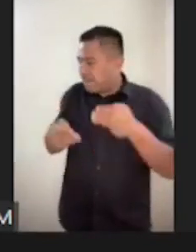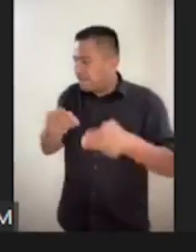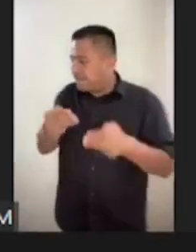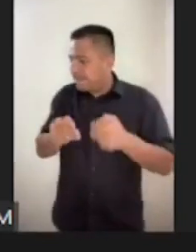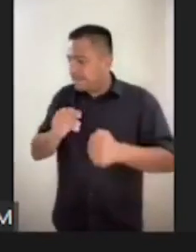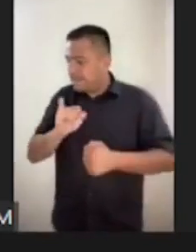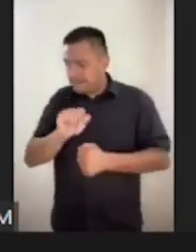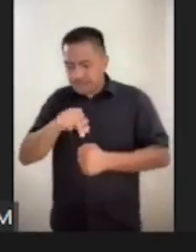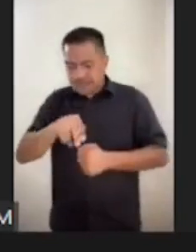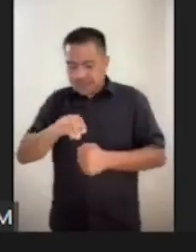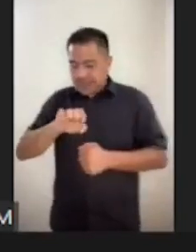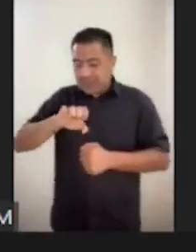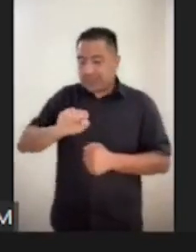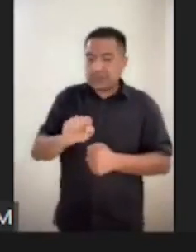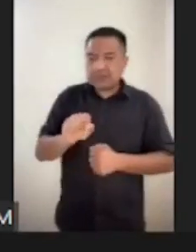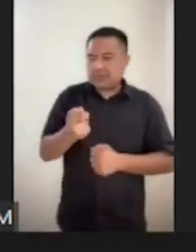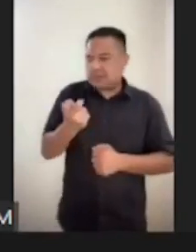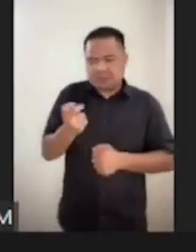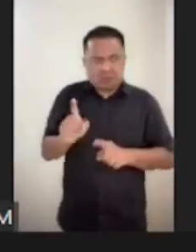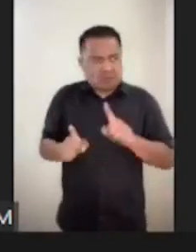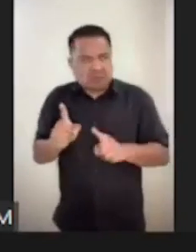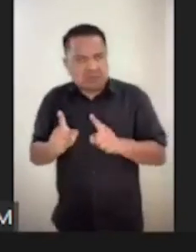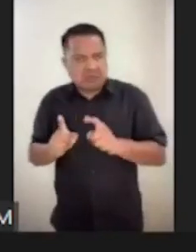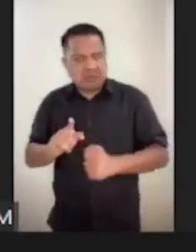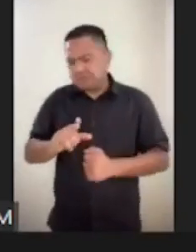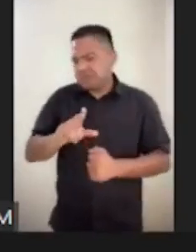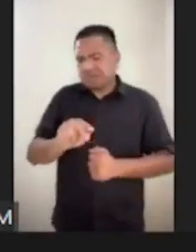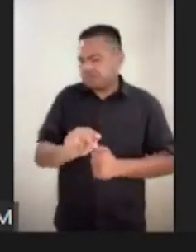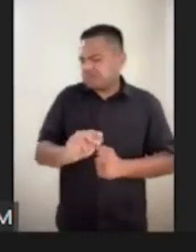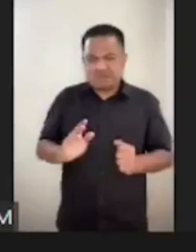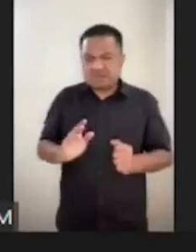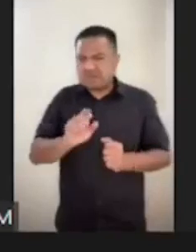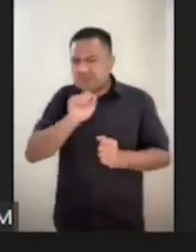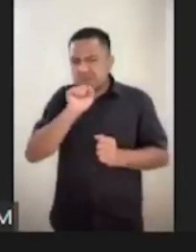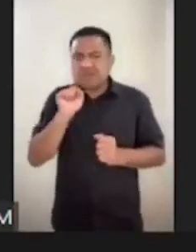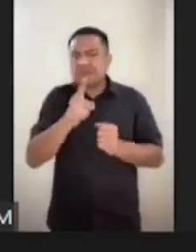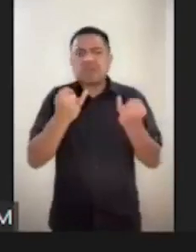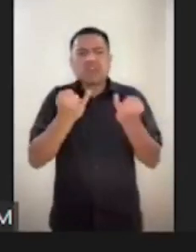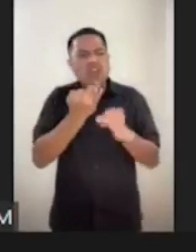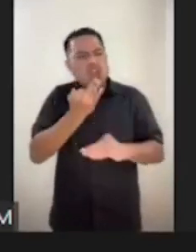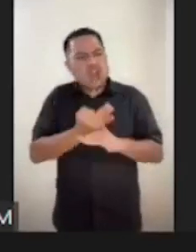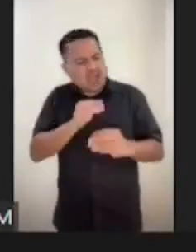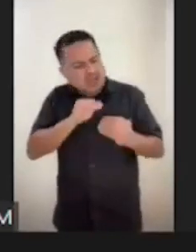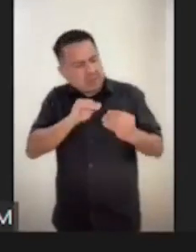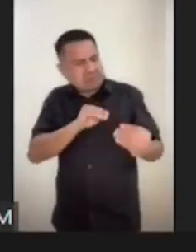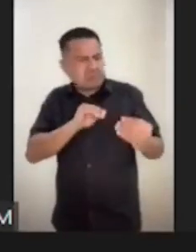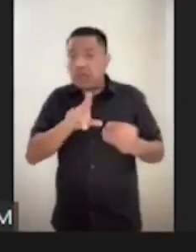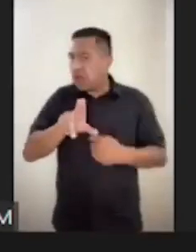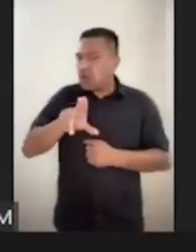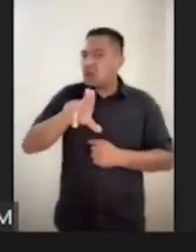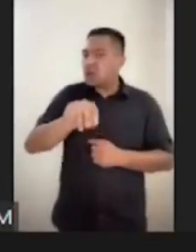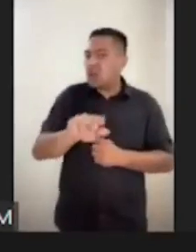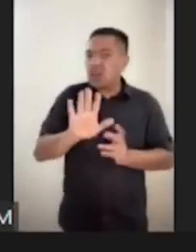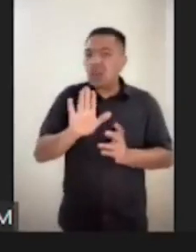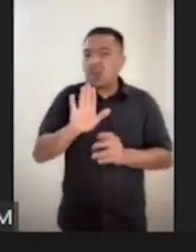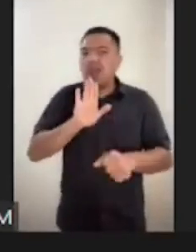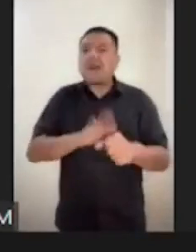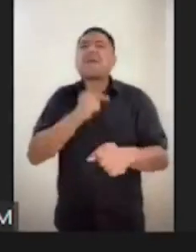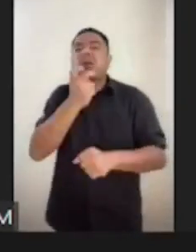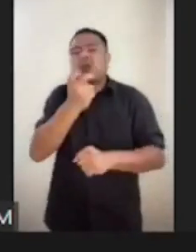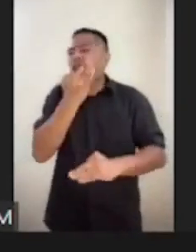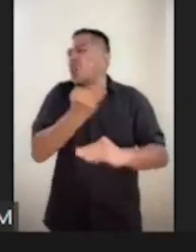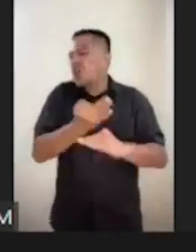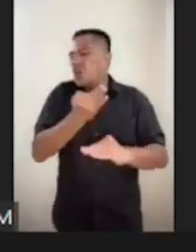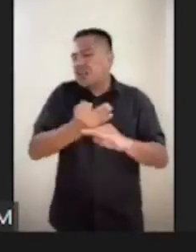Inés, eso no hay duda, y tampoco está discusión, por eso es que se declara fundado